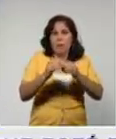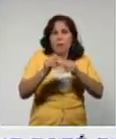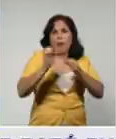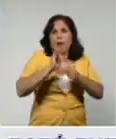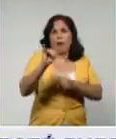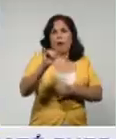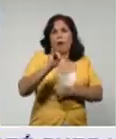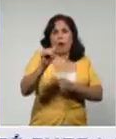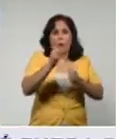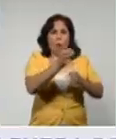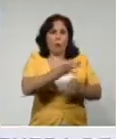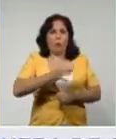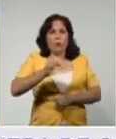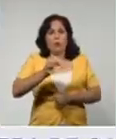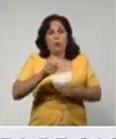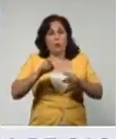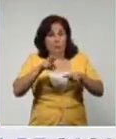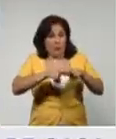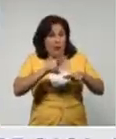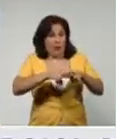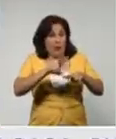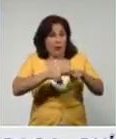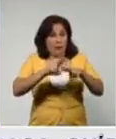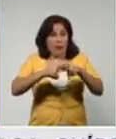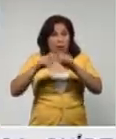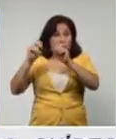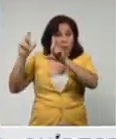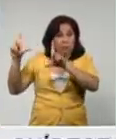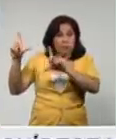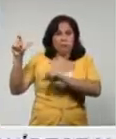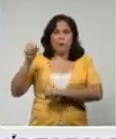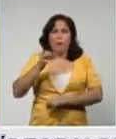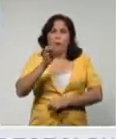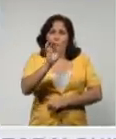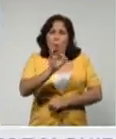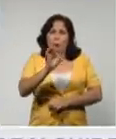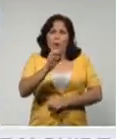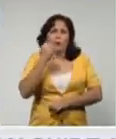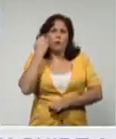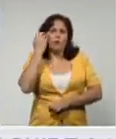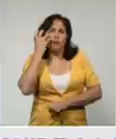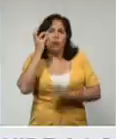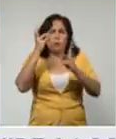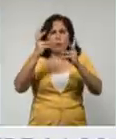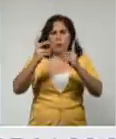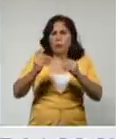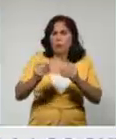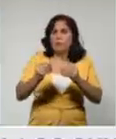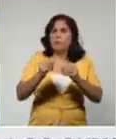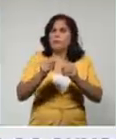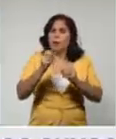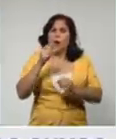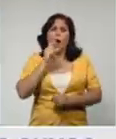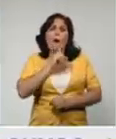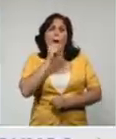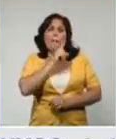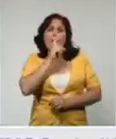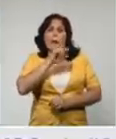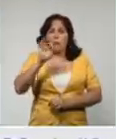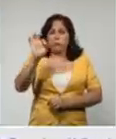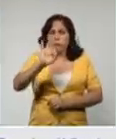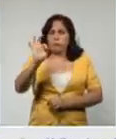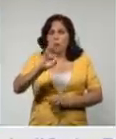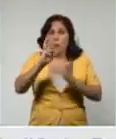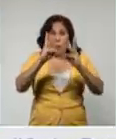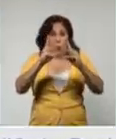que eso, cada horita de esta nos habla del número de casos. Las amarillas son cuando es un